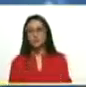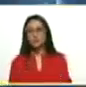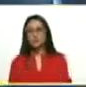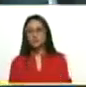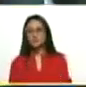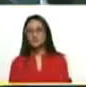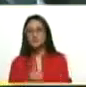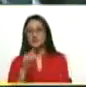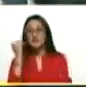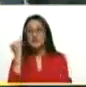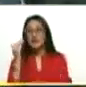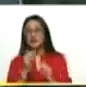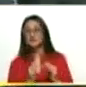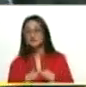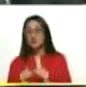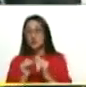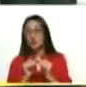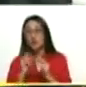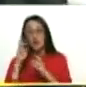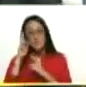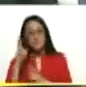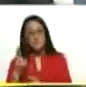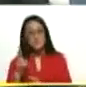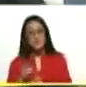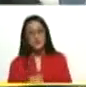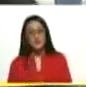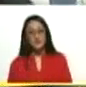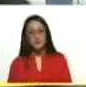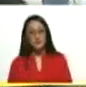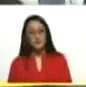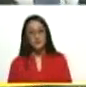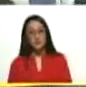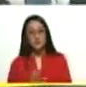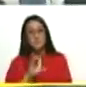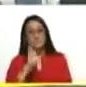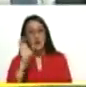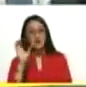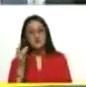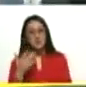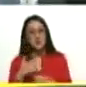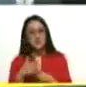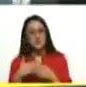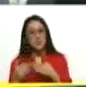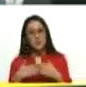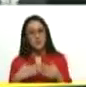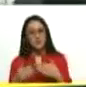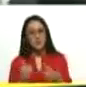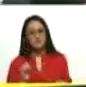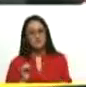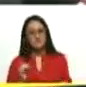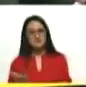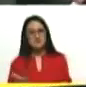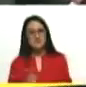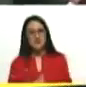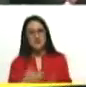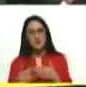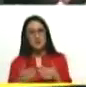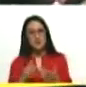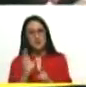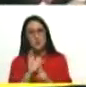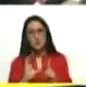Ese ideal de igualdad y de respeto mutuo entre los países, no importa su tamaño, no importa